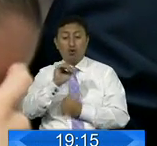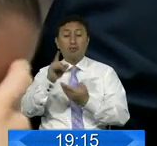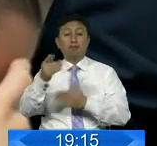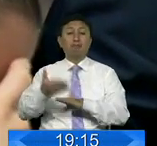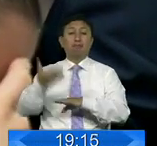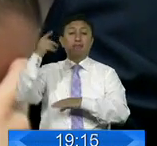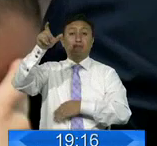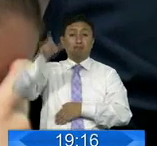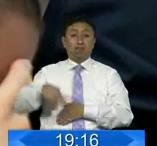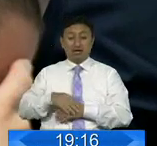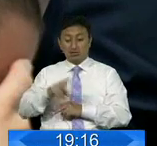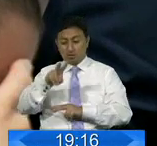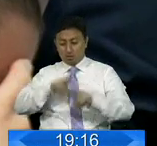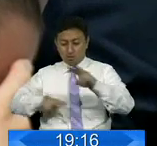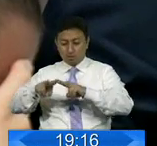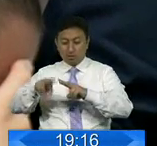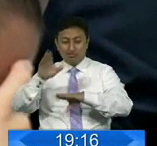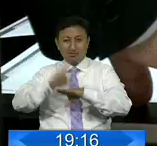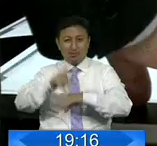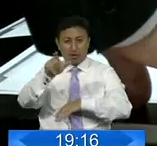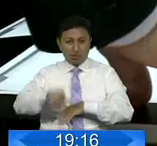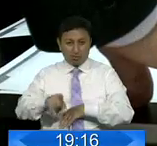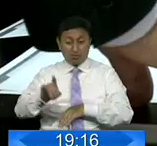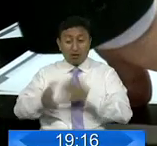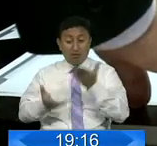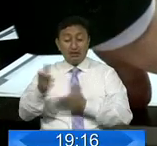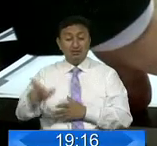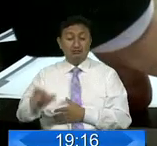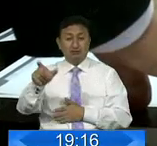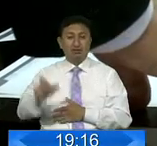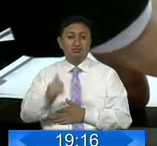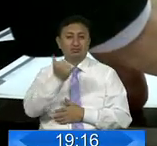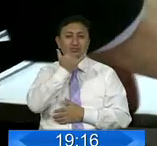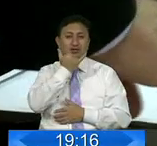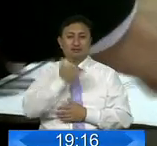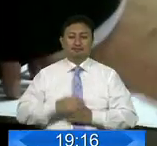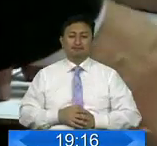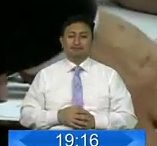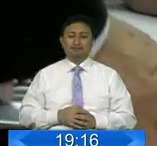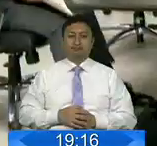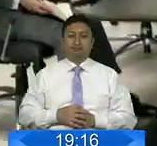incurrido al momento de determinar responsabilidades. Informó Héctor Romero.